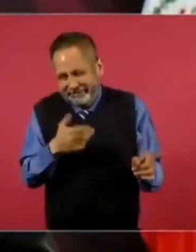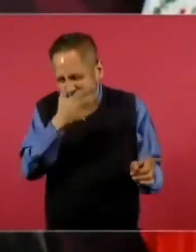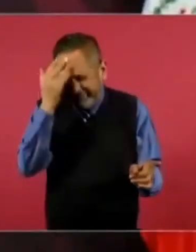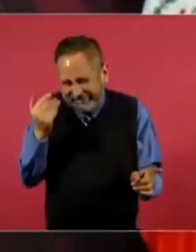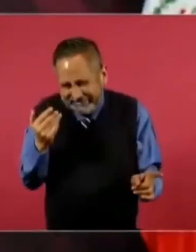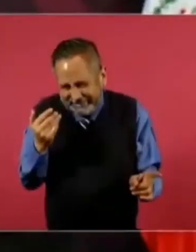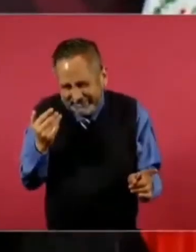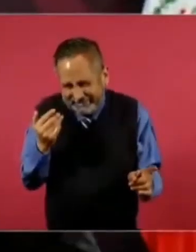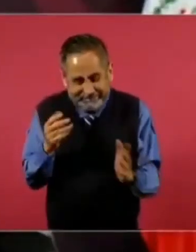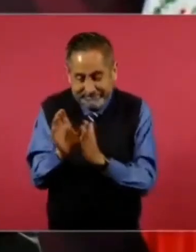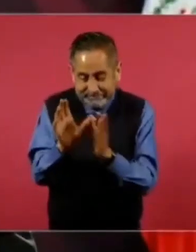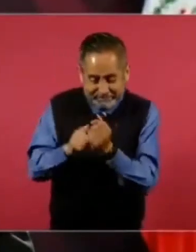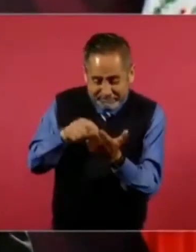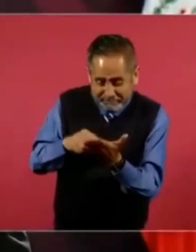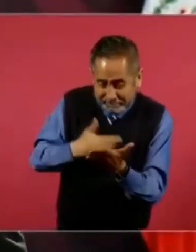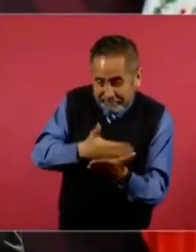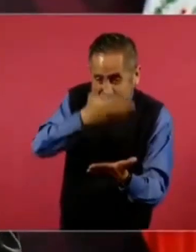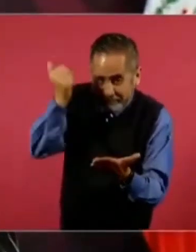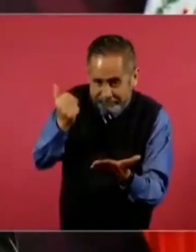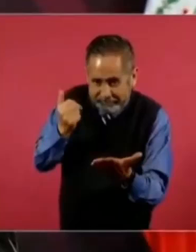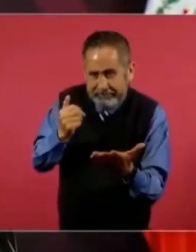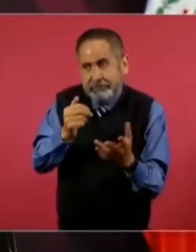lo que establece la Constitución,